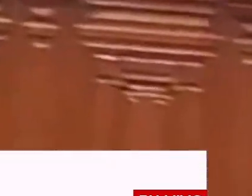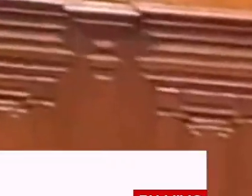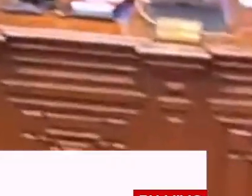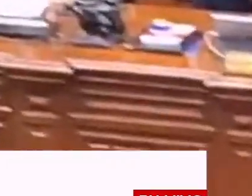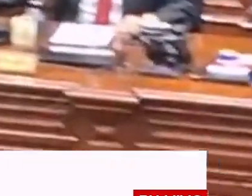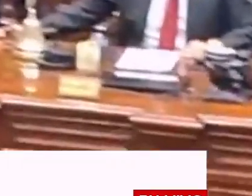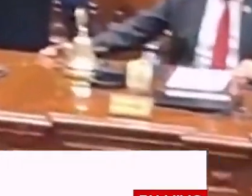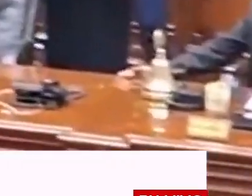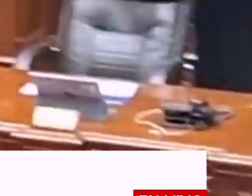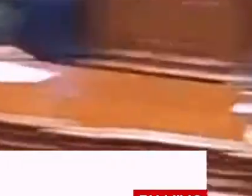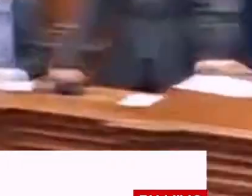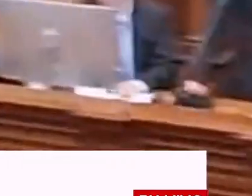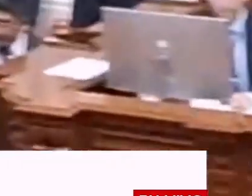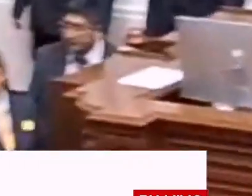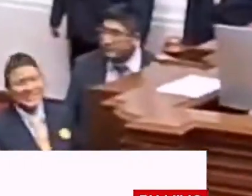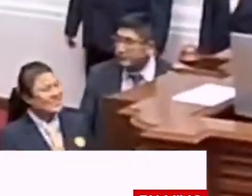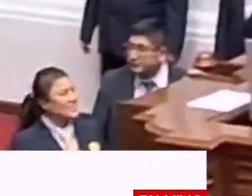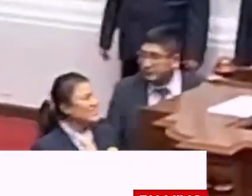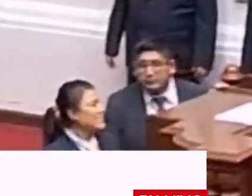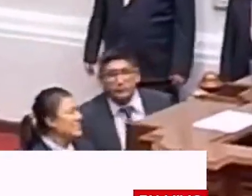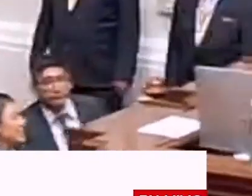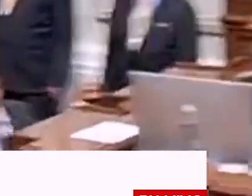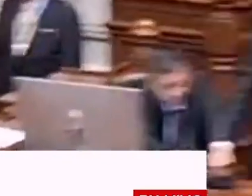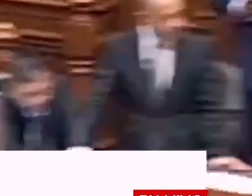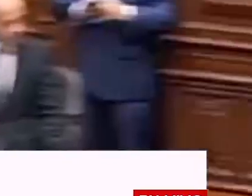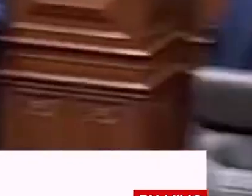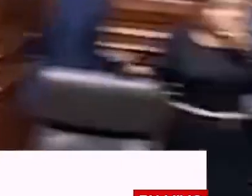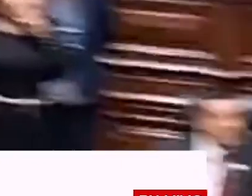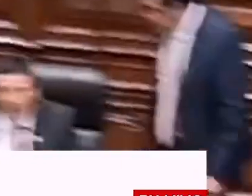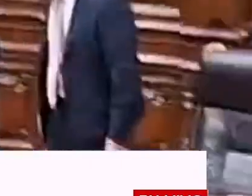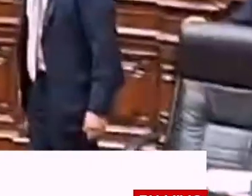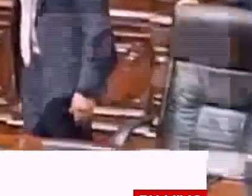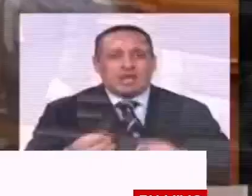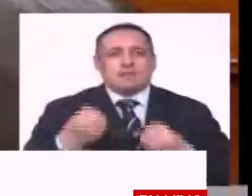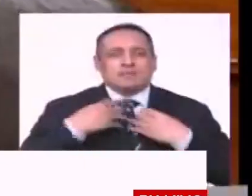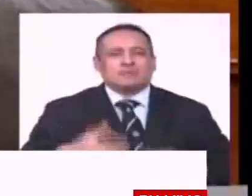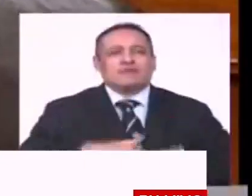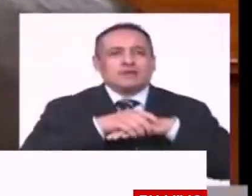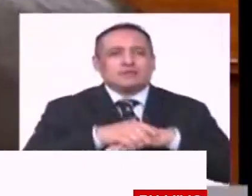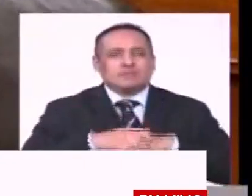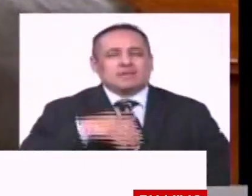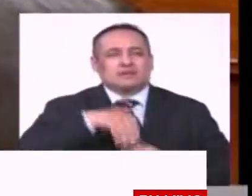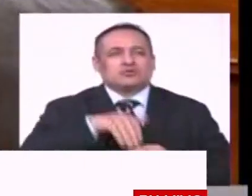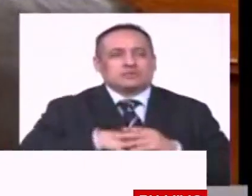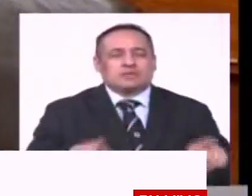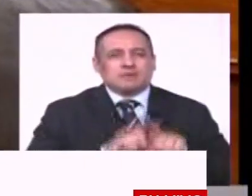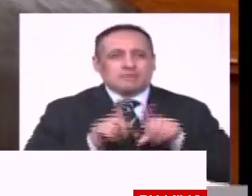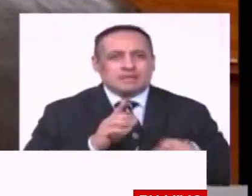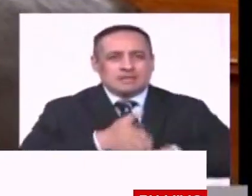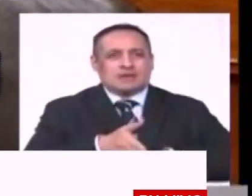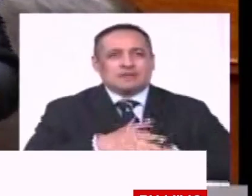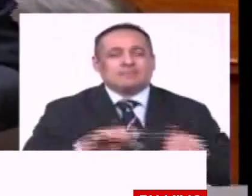Espíritu democrático de mi colega Arturo Alegría, quien tuvo el gesto de llamarme para felicitar mi elección para esta